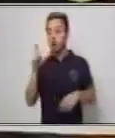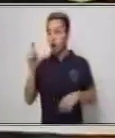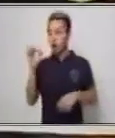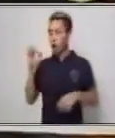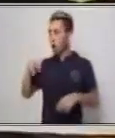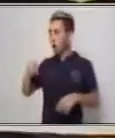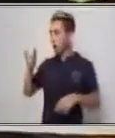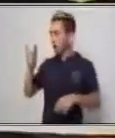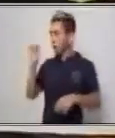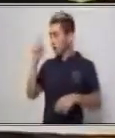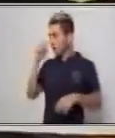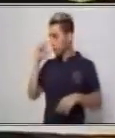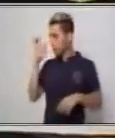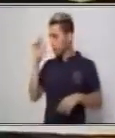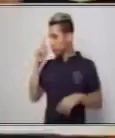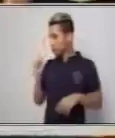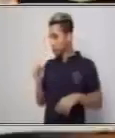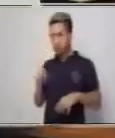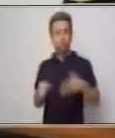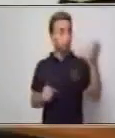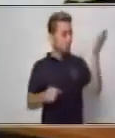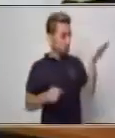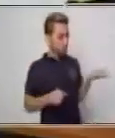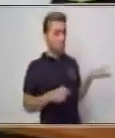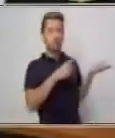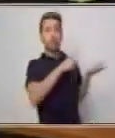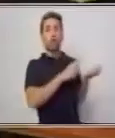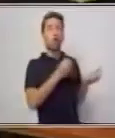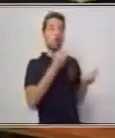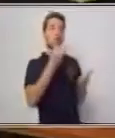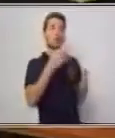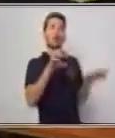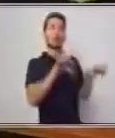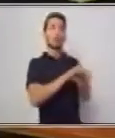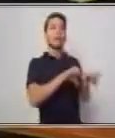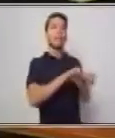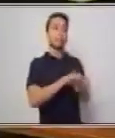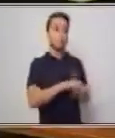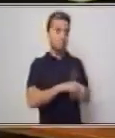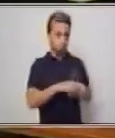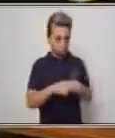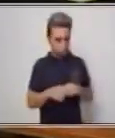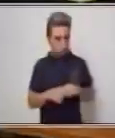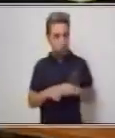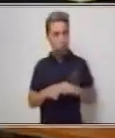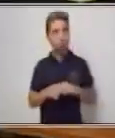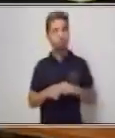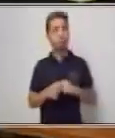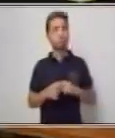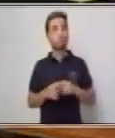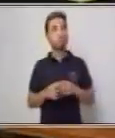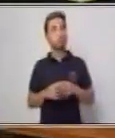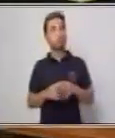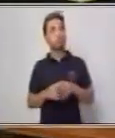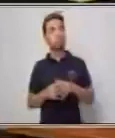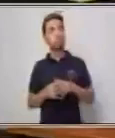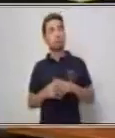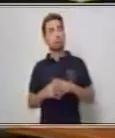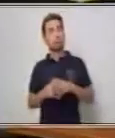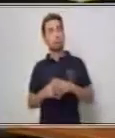y tenemos acá los números primos. ¿Ok? Vamos a colocarlo por acá.